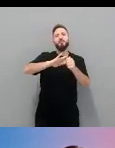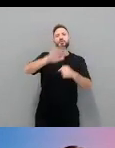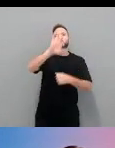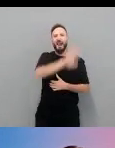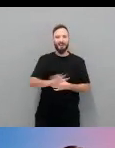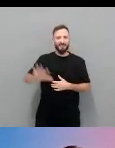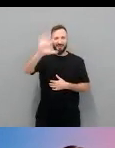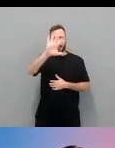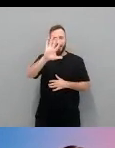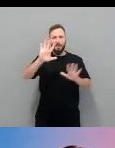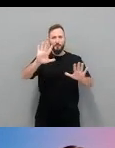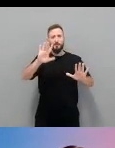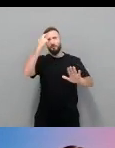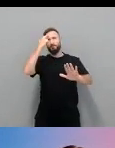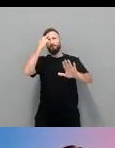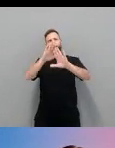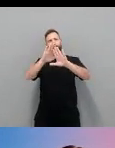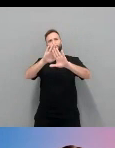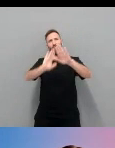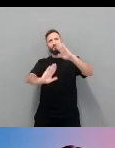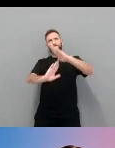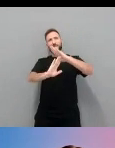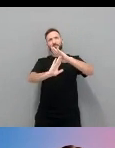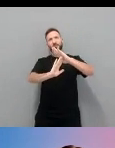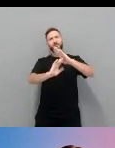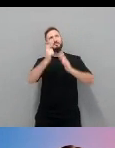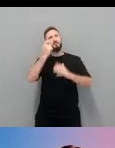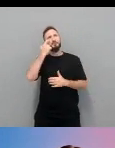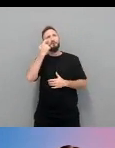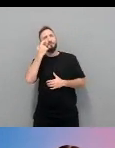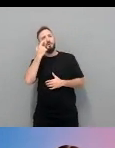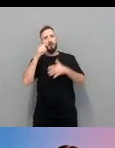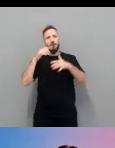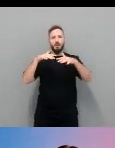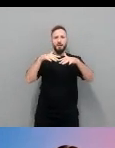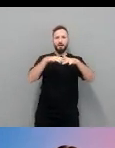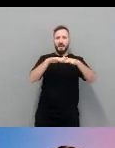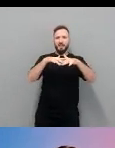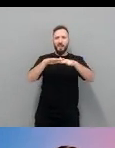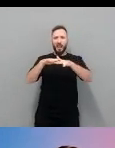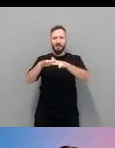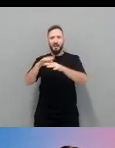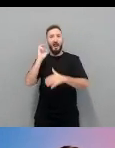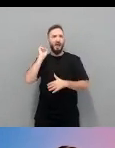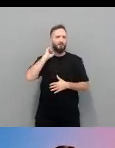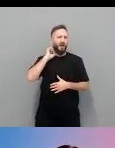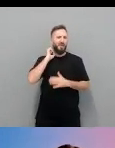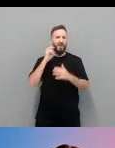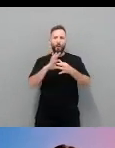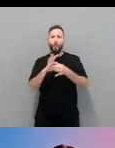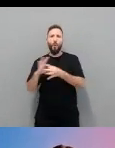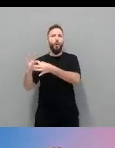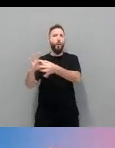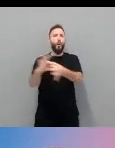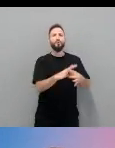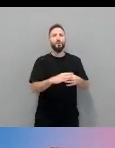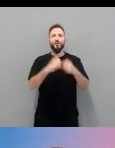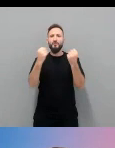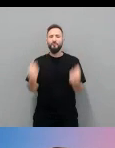nos paramos a pensar en todo el apoyo que se recibe desde las redes como ASPACE. Y haciendo estos